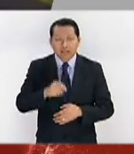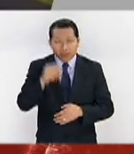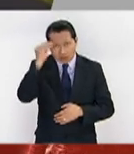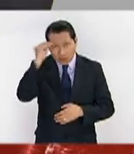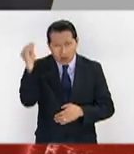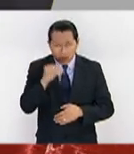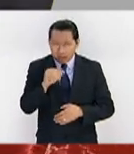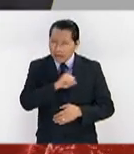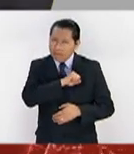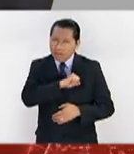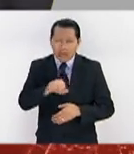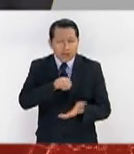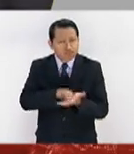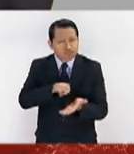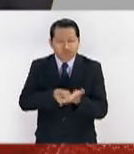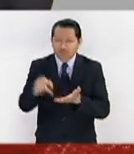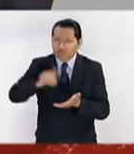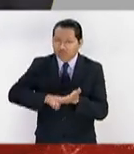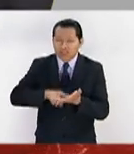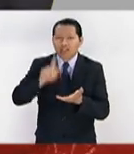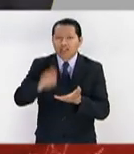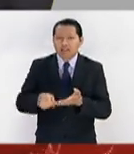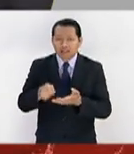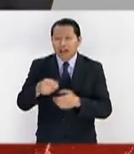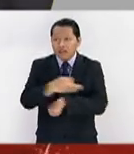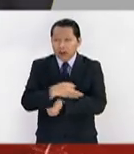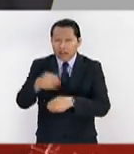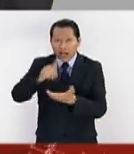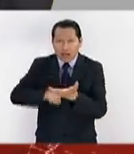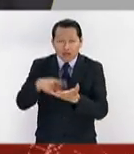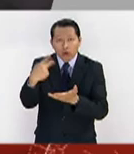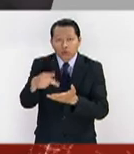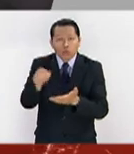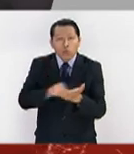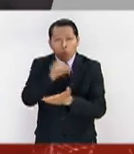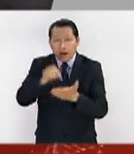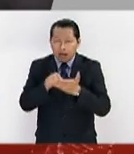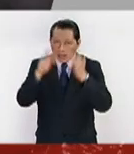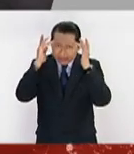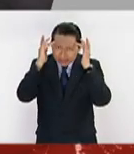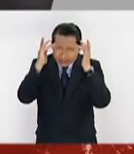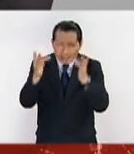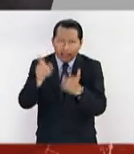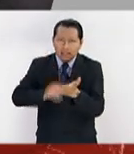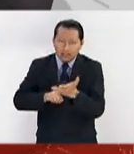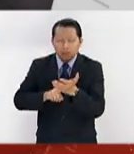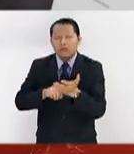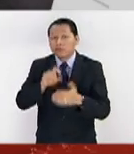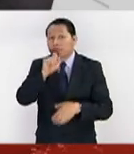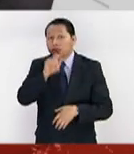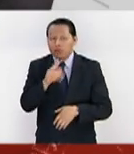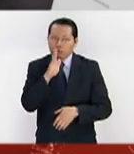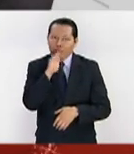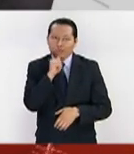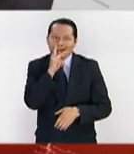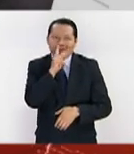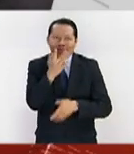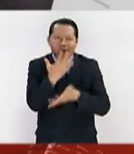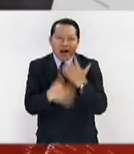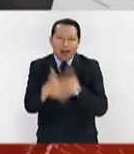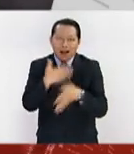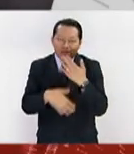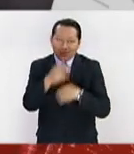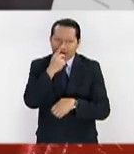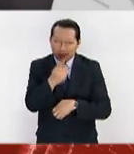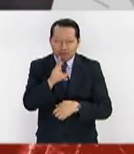en contra de las familias que estaban en su lugar sagrado de culto. No se pueden poner palabras al dolor y la tristeza que todos